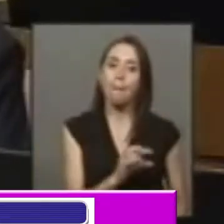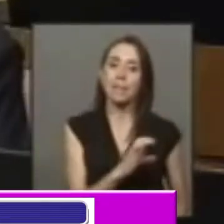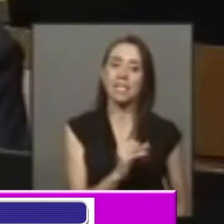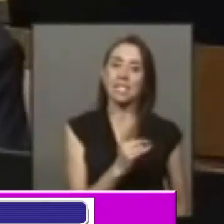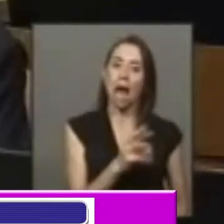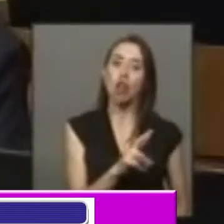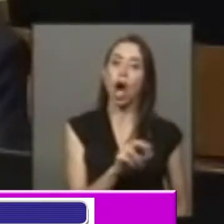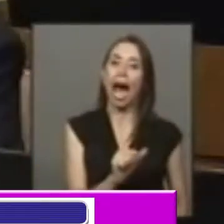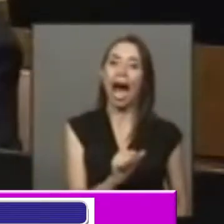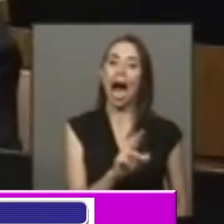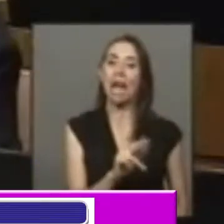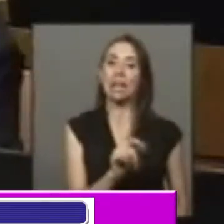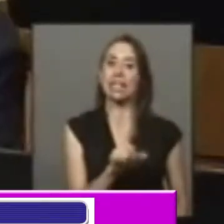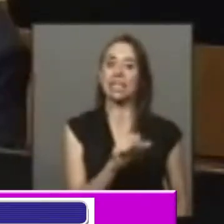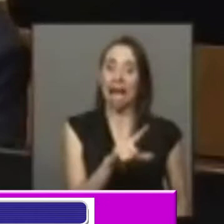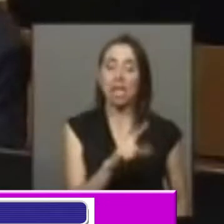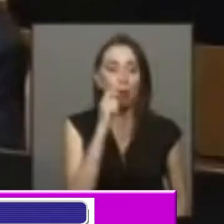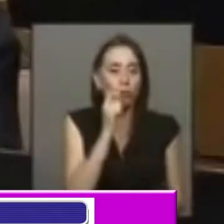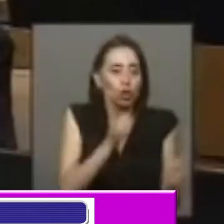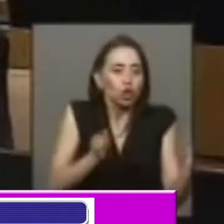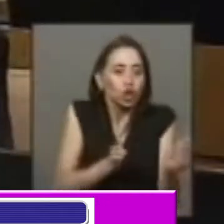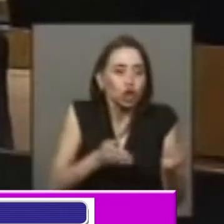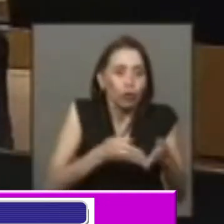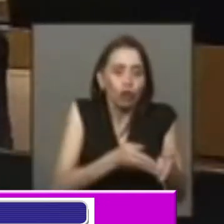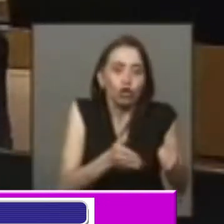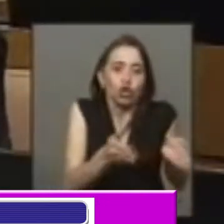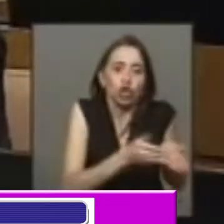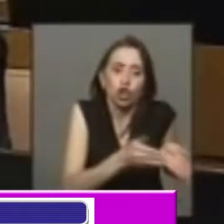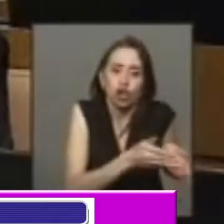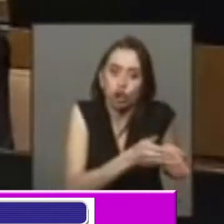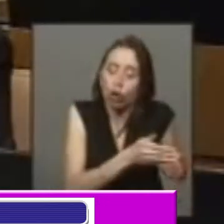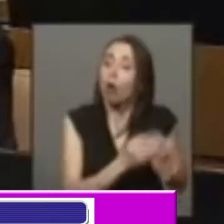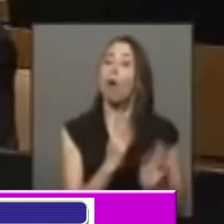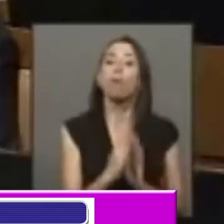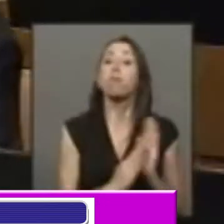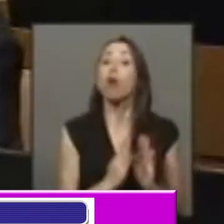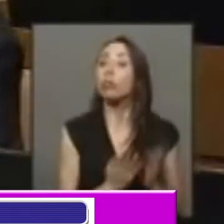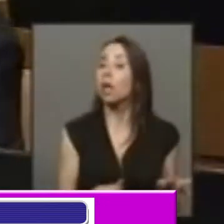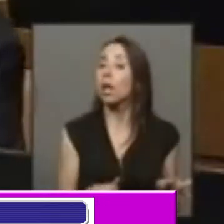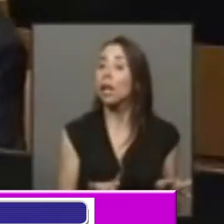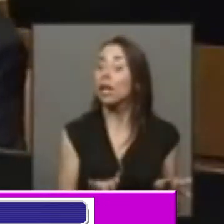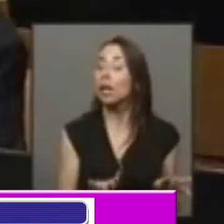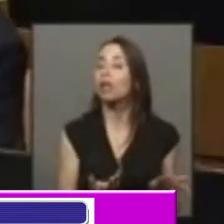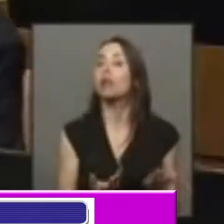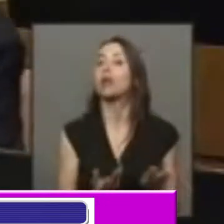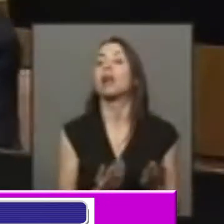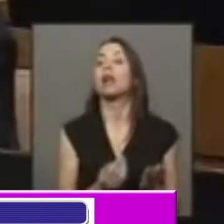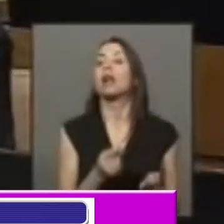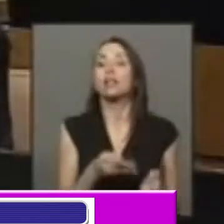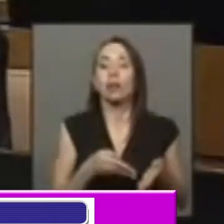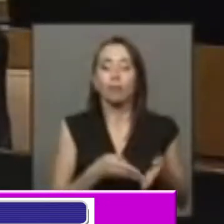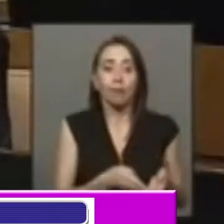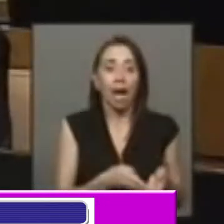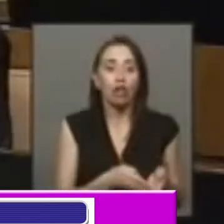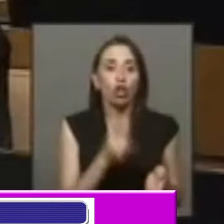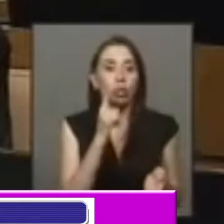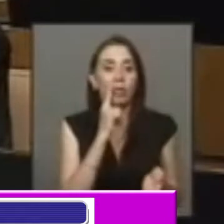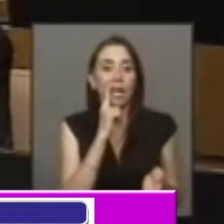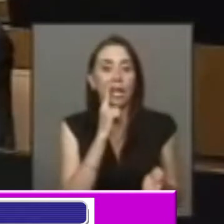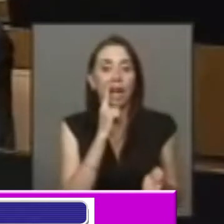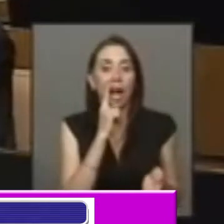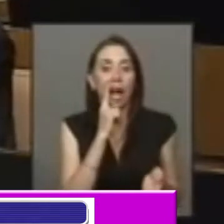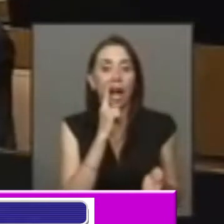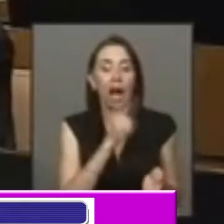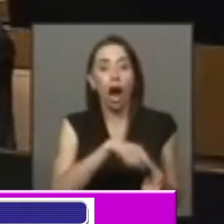pequeños y la única forma de protegerlos es a través de ponerles posicionador satelital a